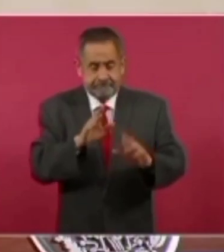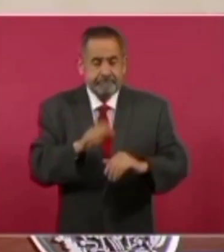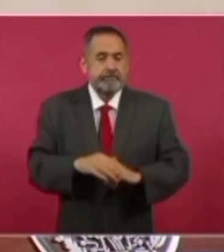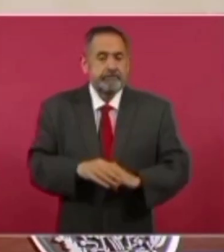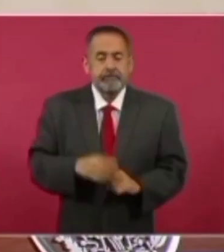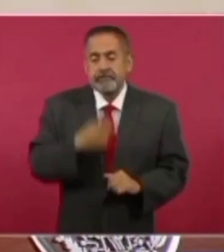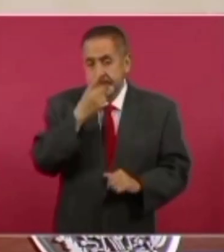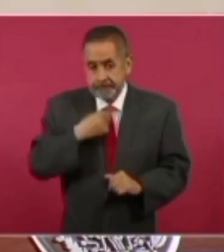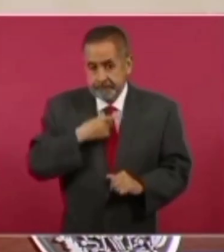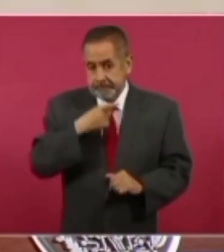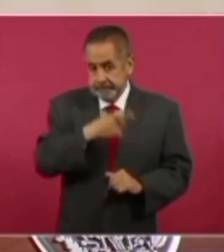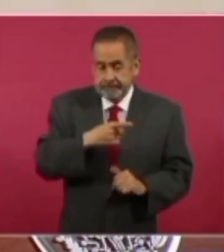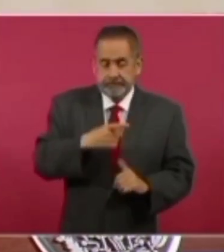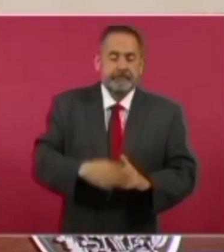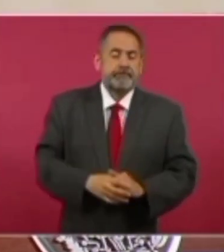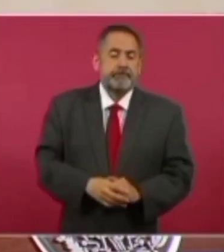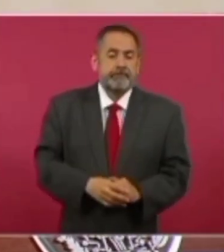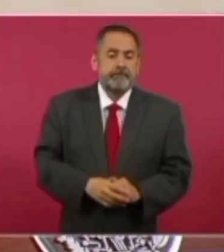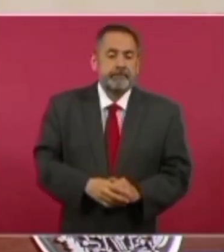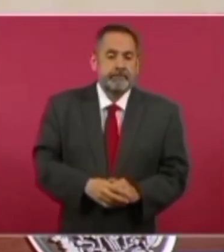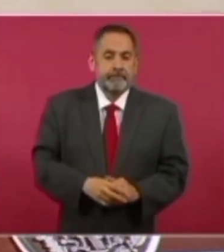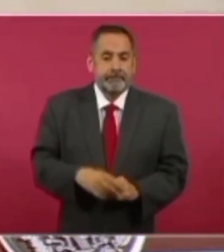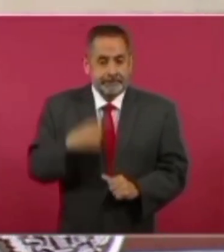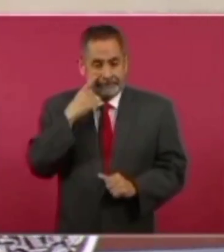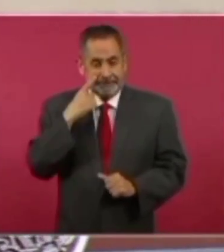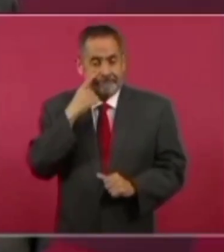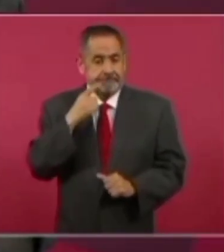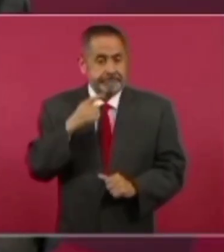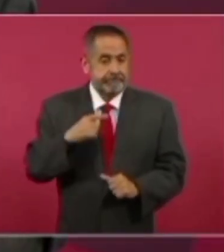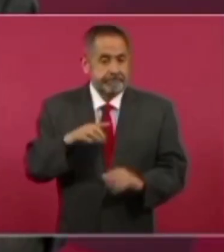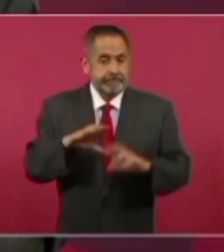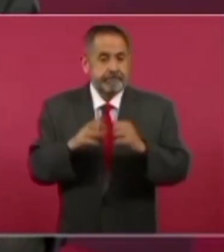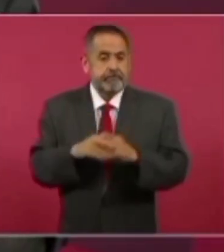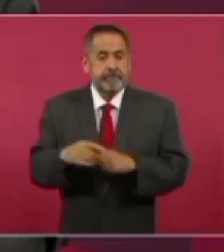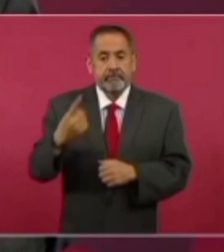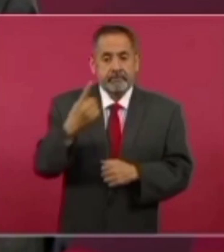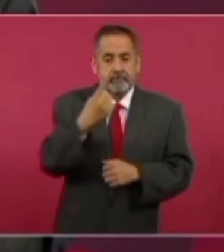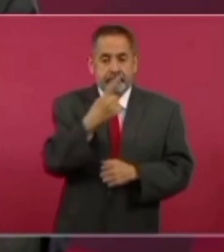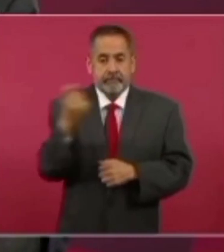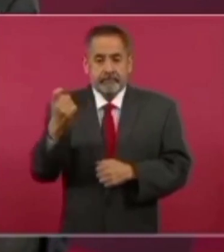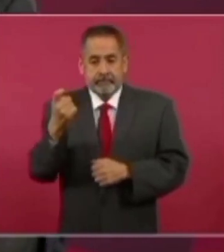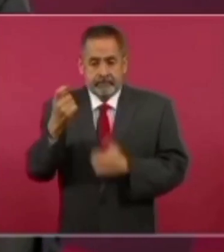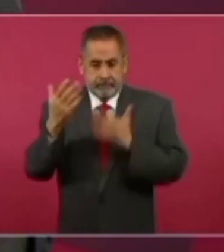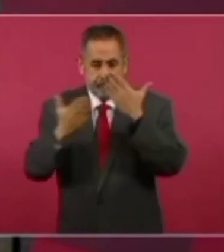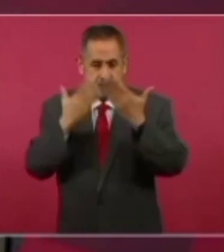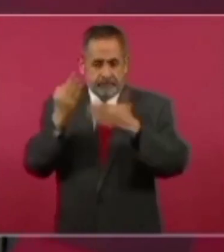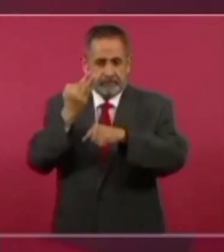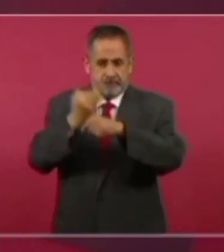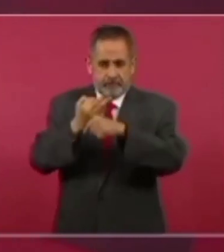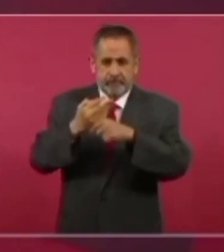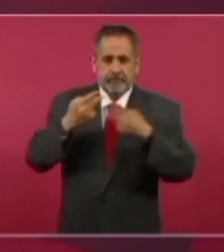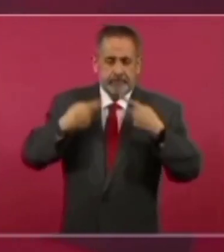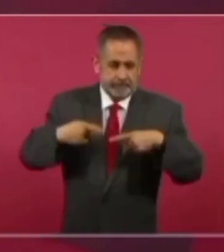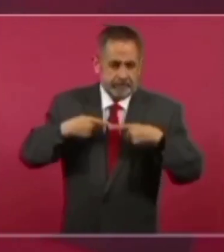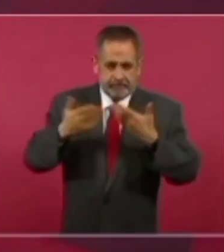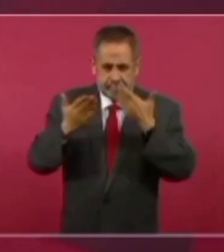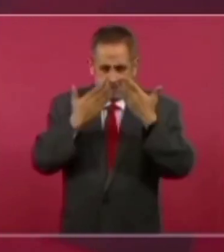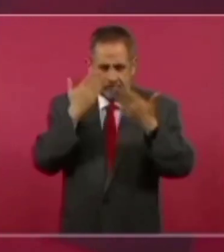que de cada 100 estudiantes de nivel